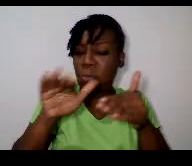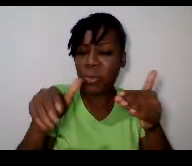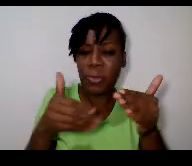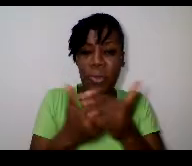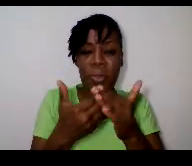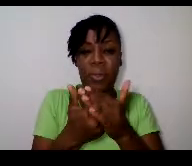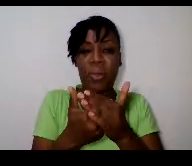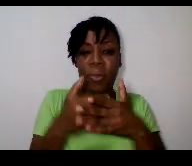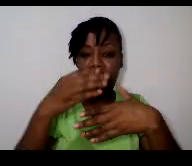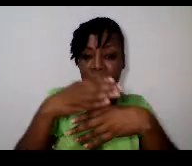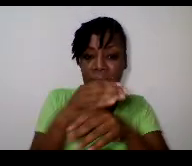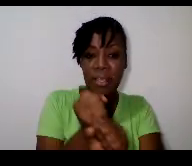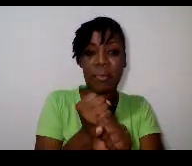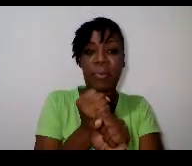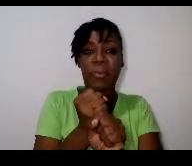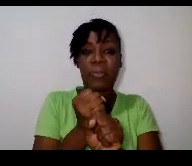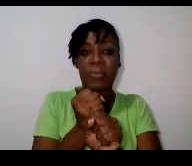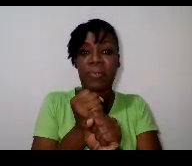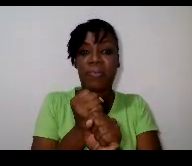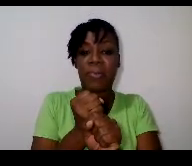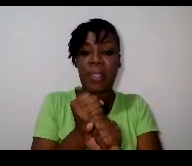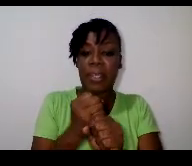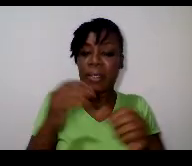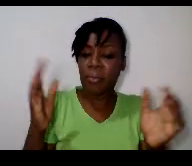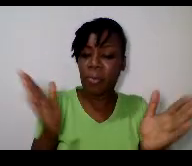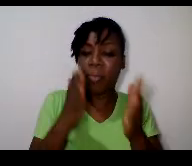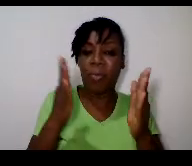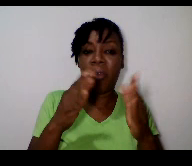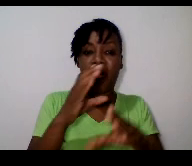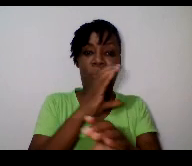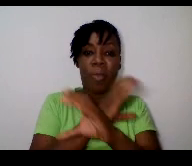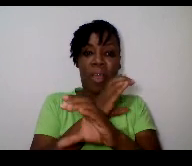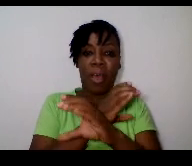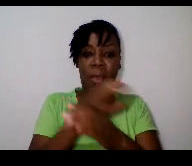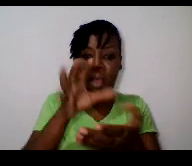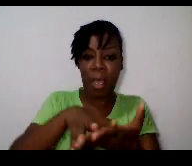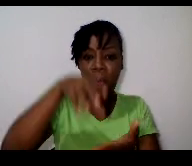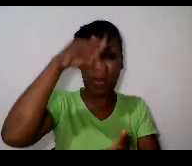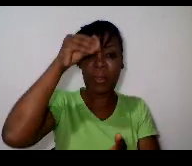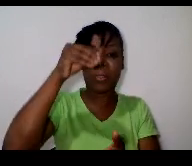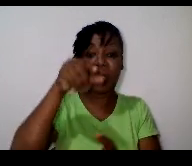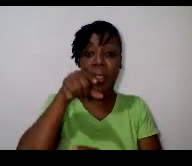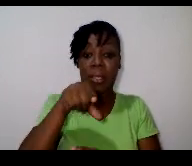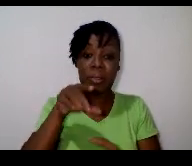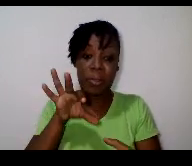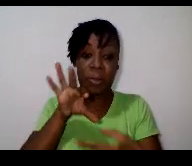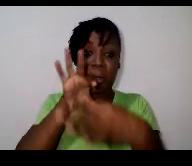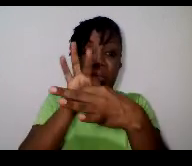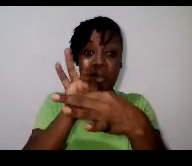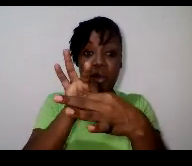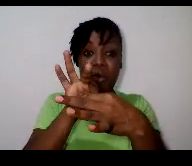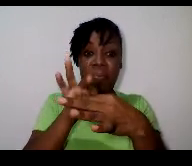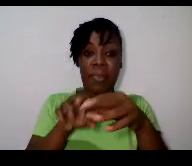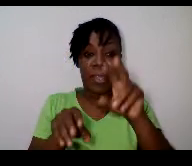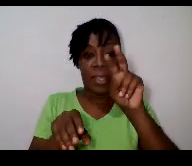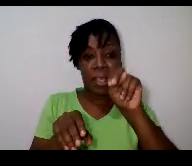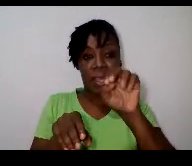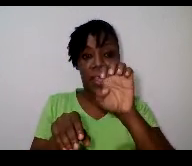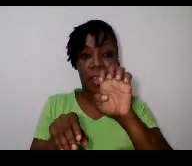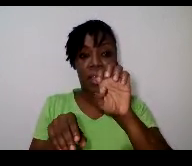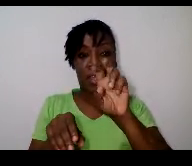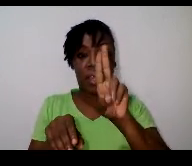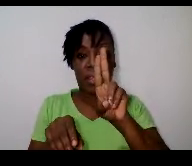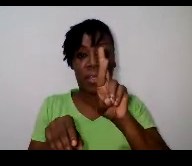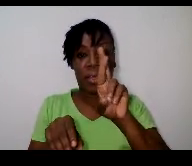que promovamos a través de más cuidado o más aprendizaje son conexiones entre una neurona y otra que se van a